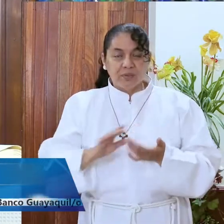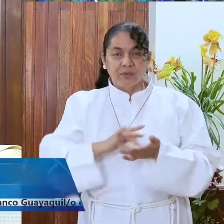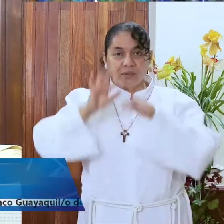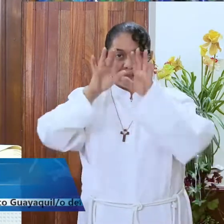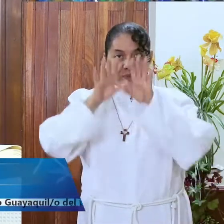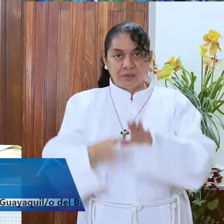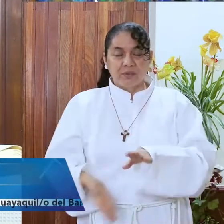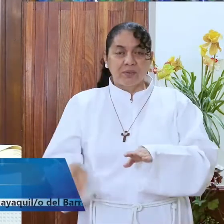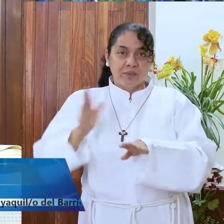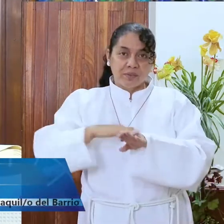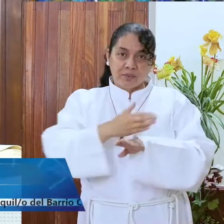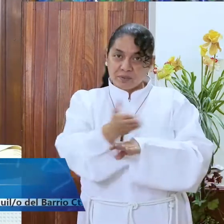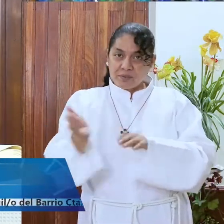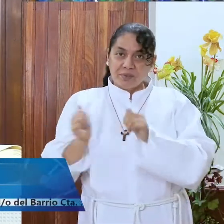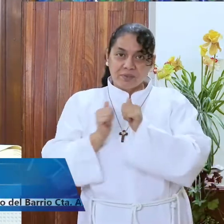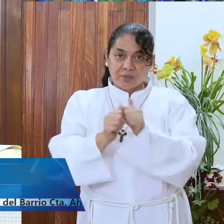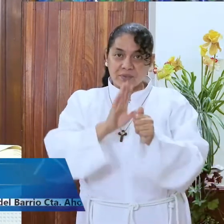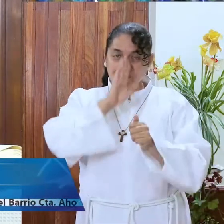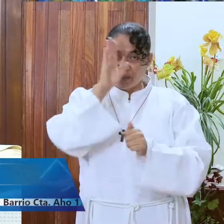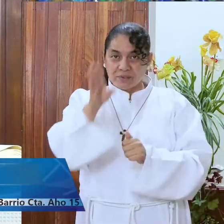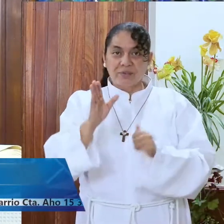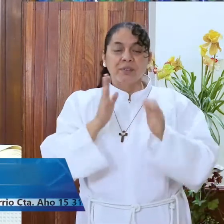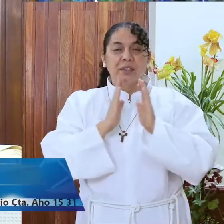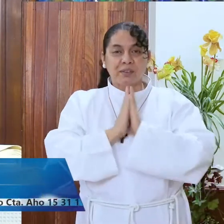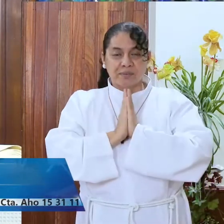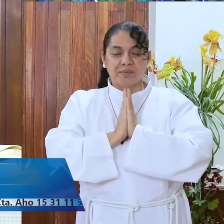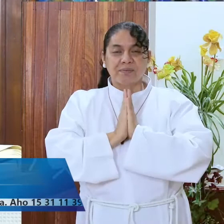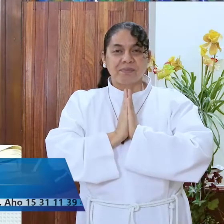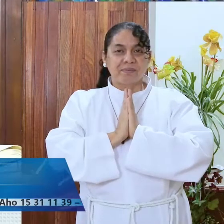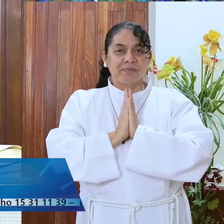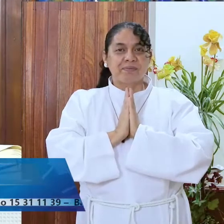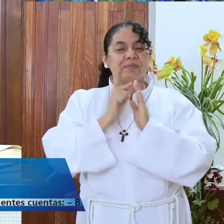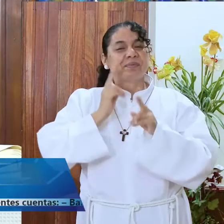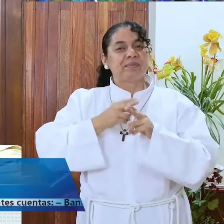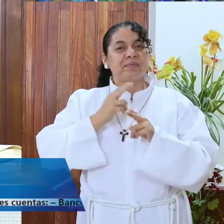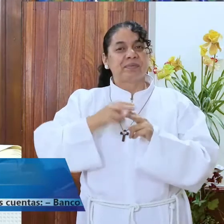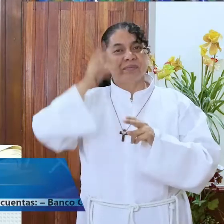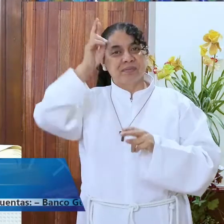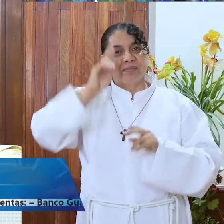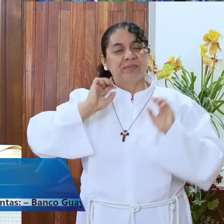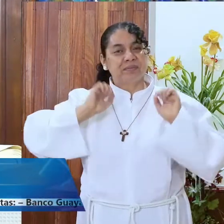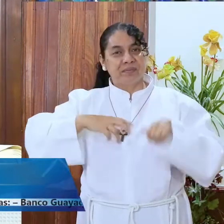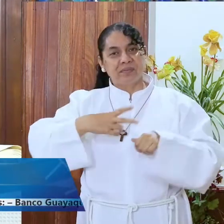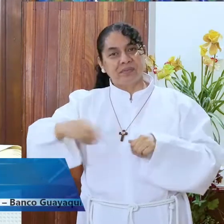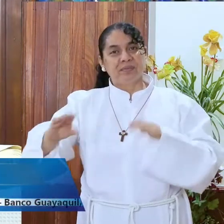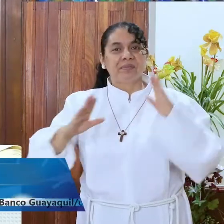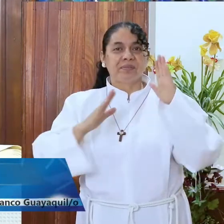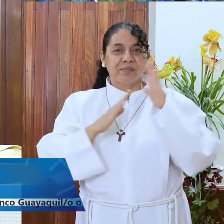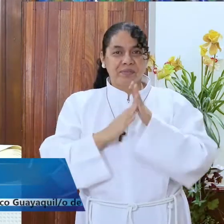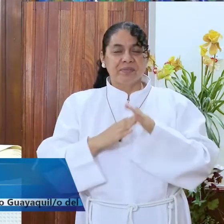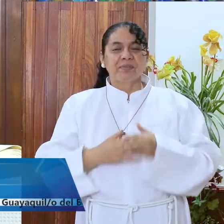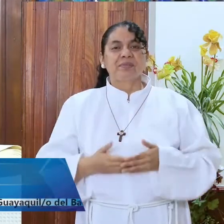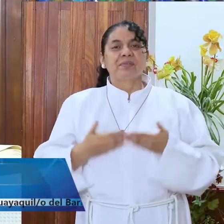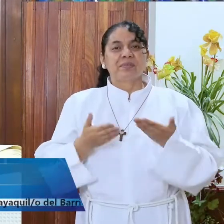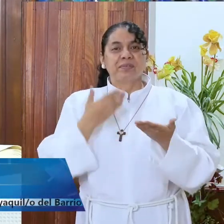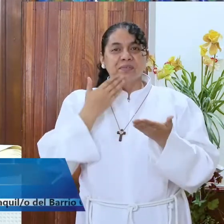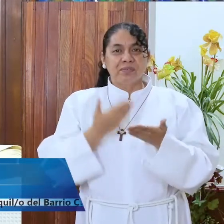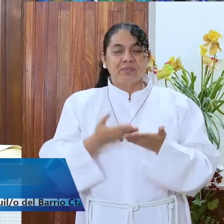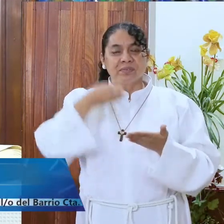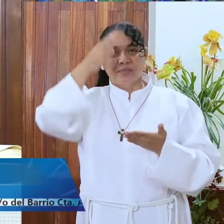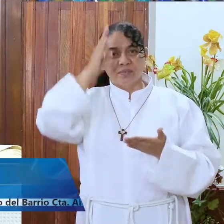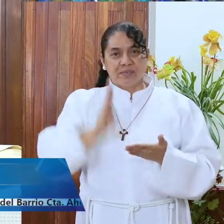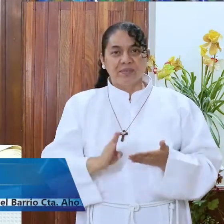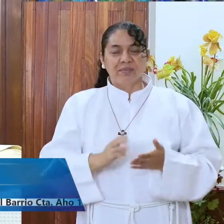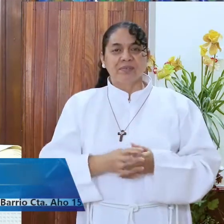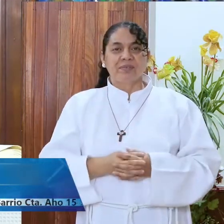descienda sobre ustedes y les acompañe siempre en el nombre del señor pueden ir en paz